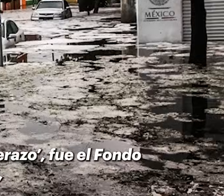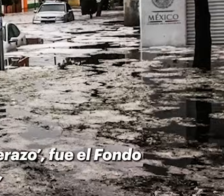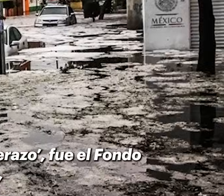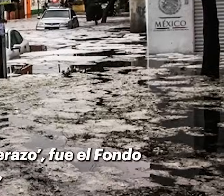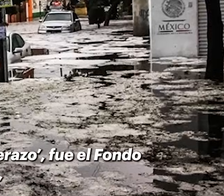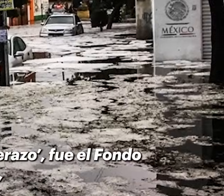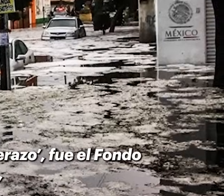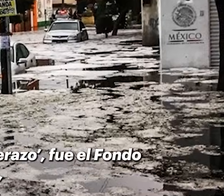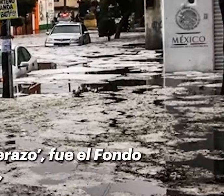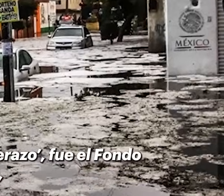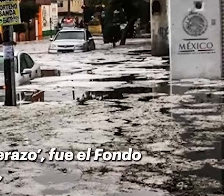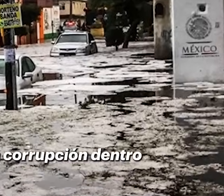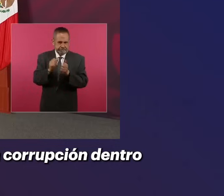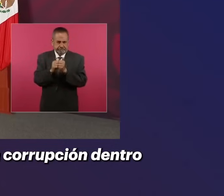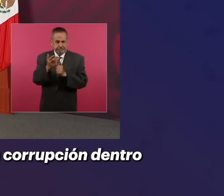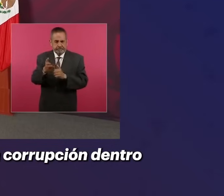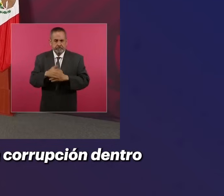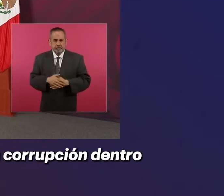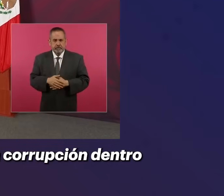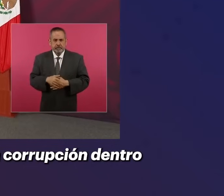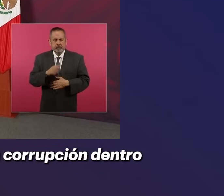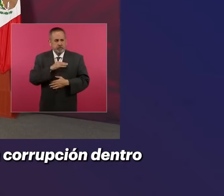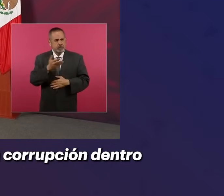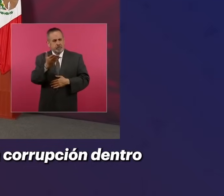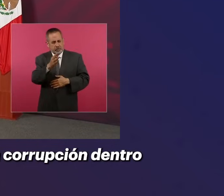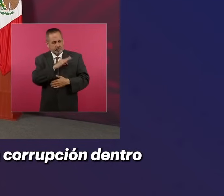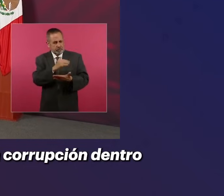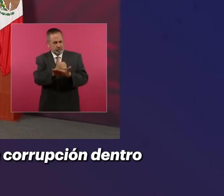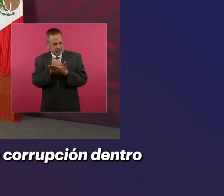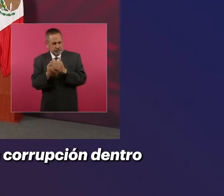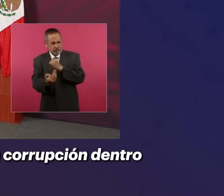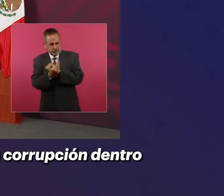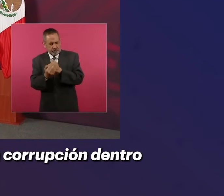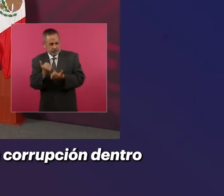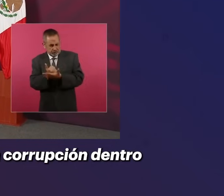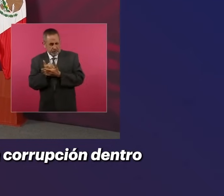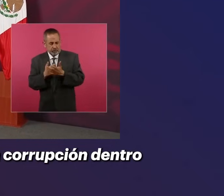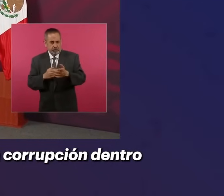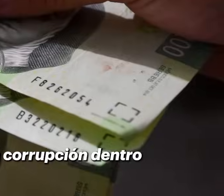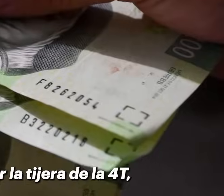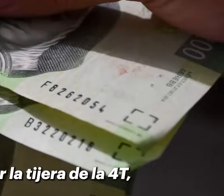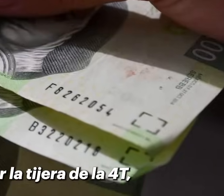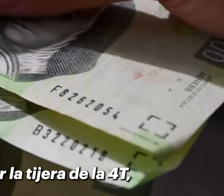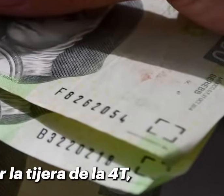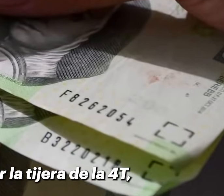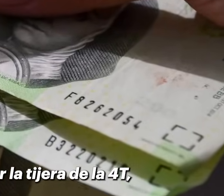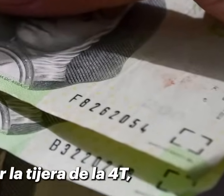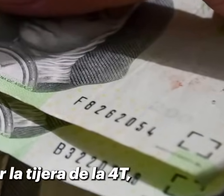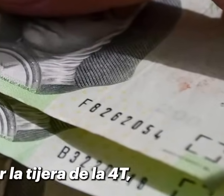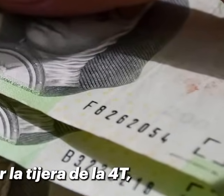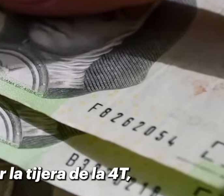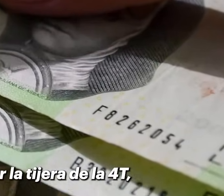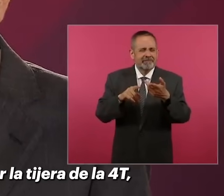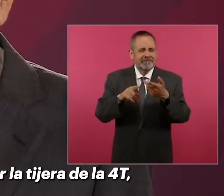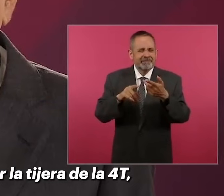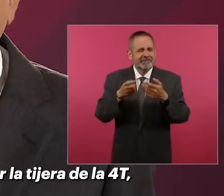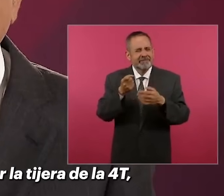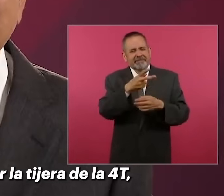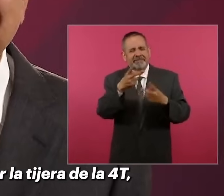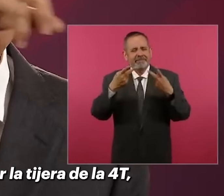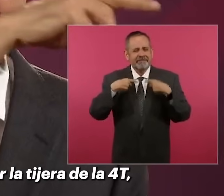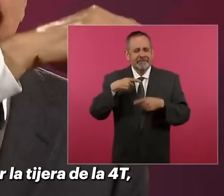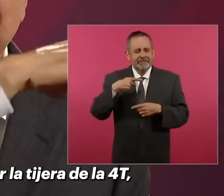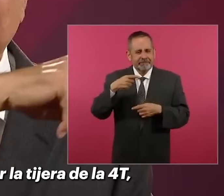tijerazo fue el Fondo de Desastres Naturales, pues AMLO argumentó que existía mucha corrupción dentro del órgano. Entre otros fideicomisos que pasaron